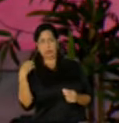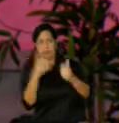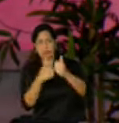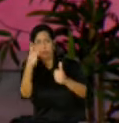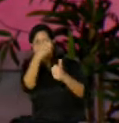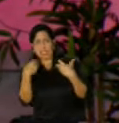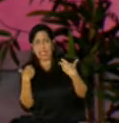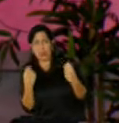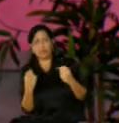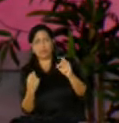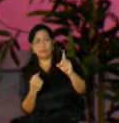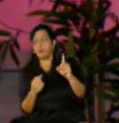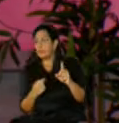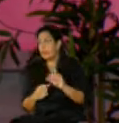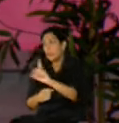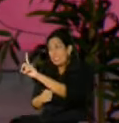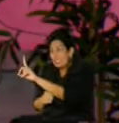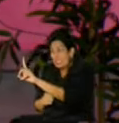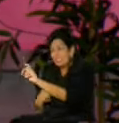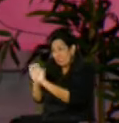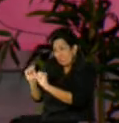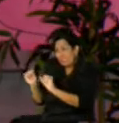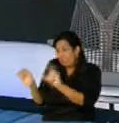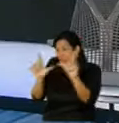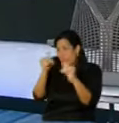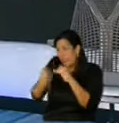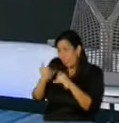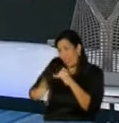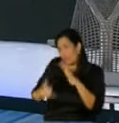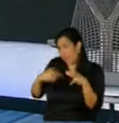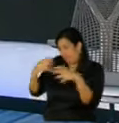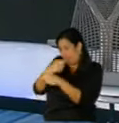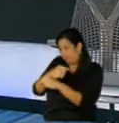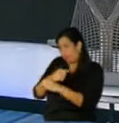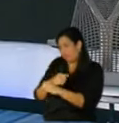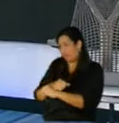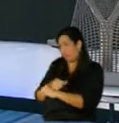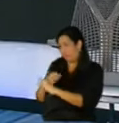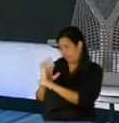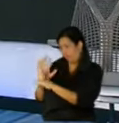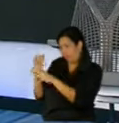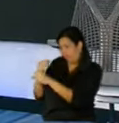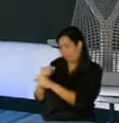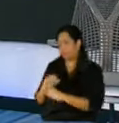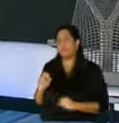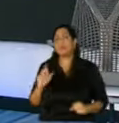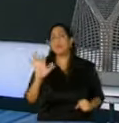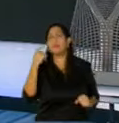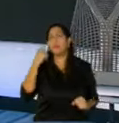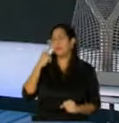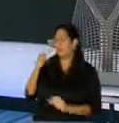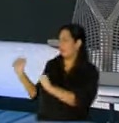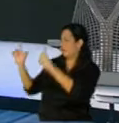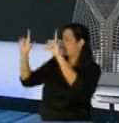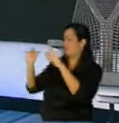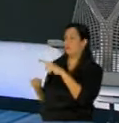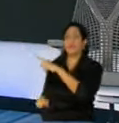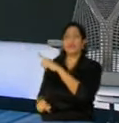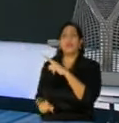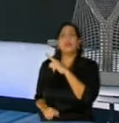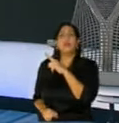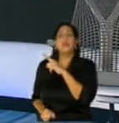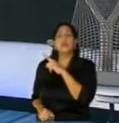de Salud para saber... ¿Te puedo terminar de explicar? Y adelante. Perdona, porque quiero que es importante y el doctor te va a decir del dashboard. ¿Qué tenemos aquí? Los datos